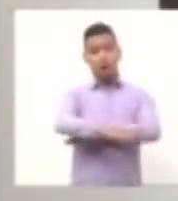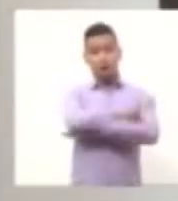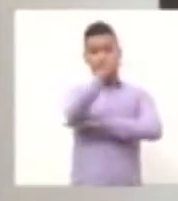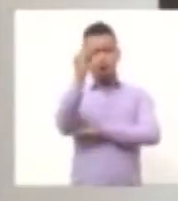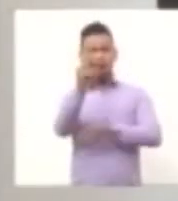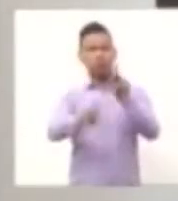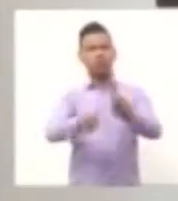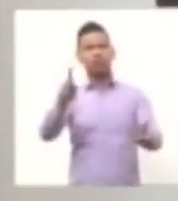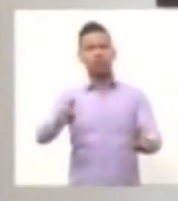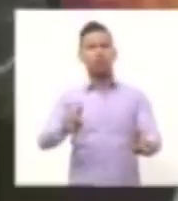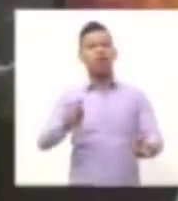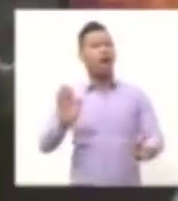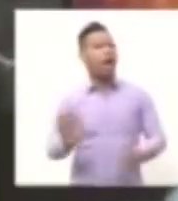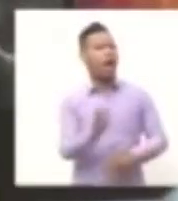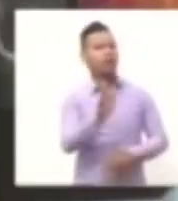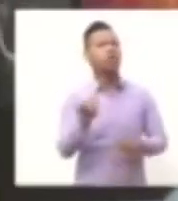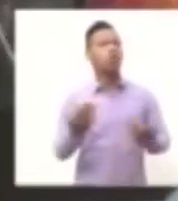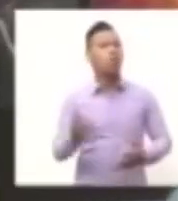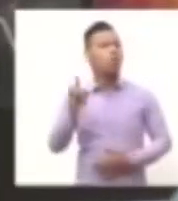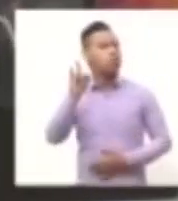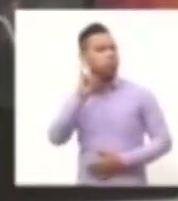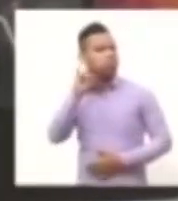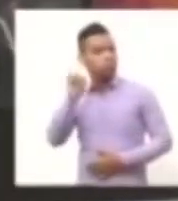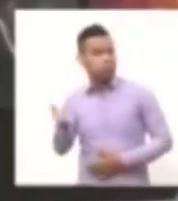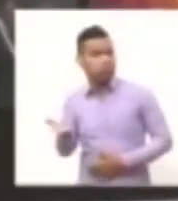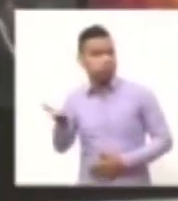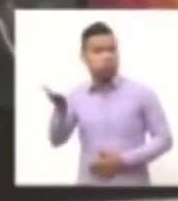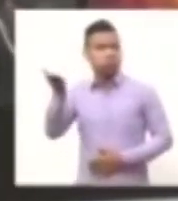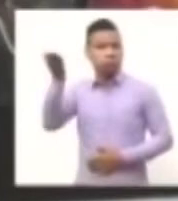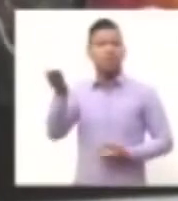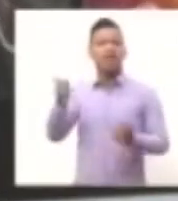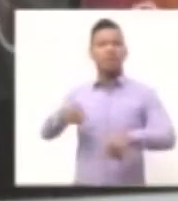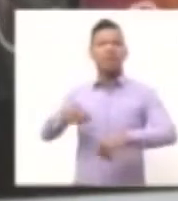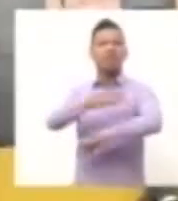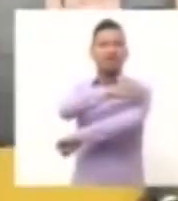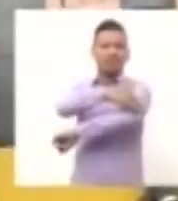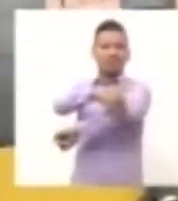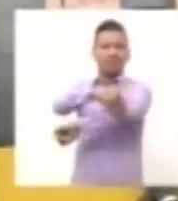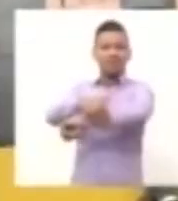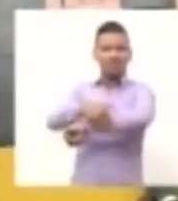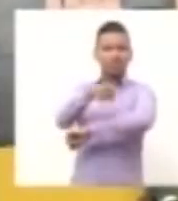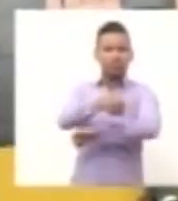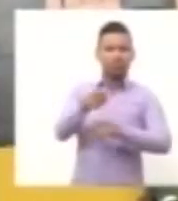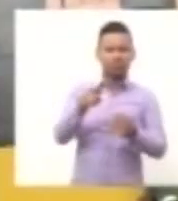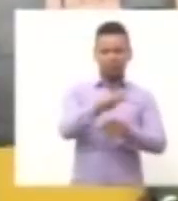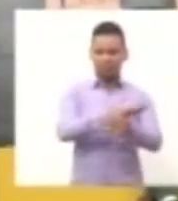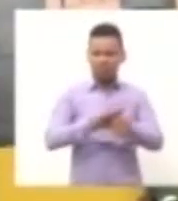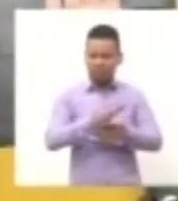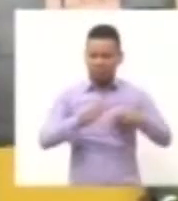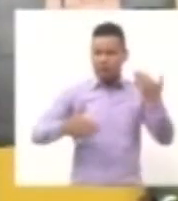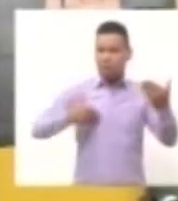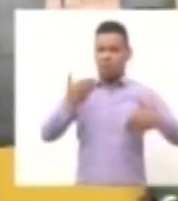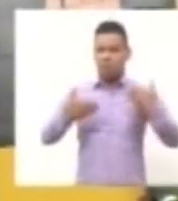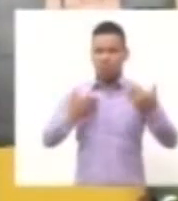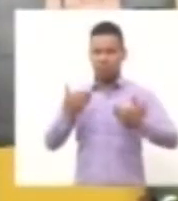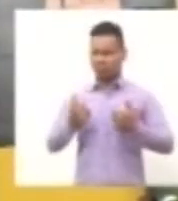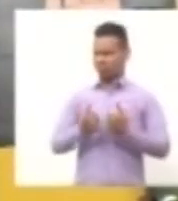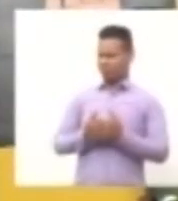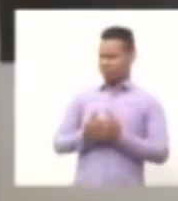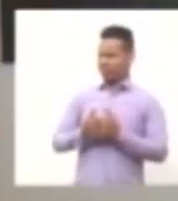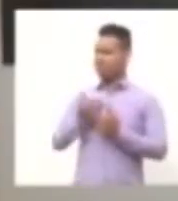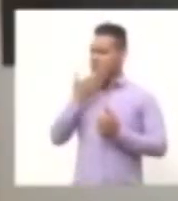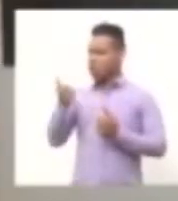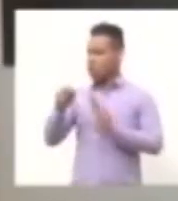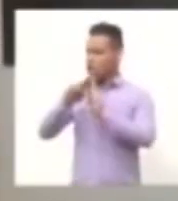la música a altos decibeles y compartir un rato ameno en las esquinas. Por ello resalta que para esta ley se debe tener en cuenta las